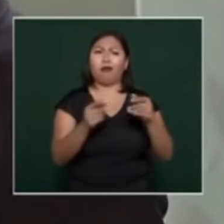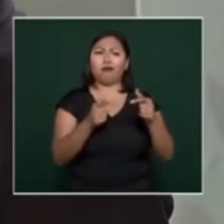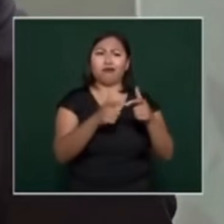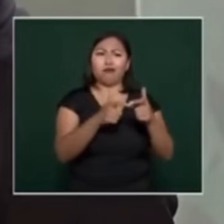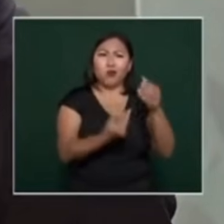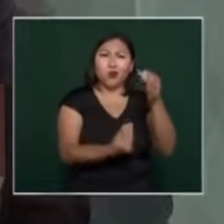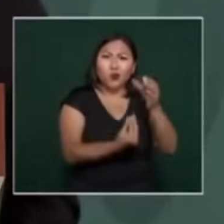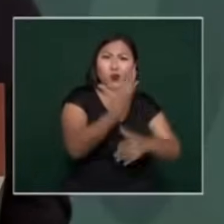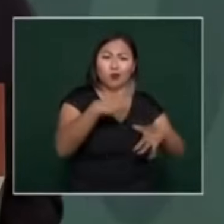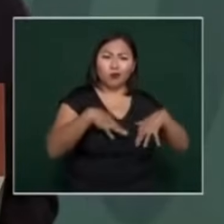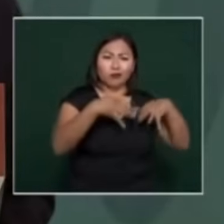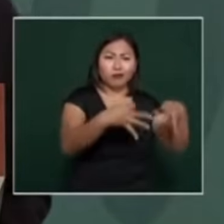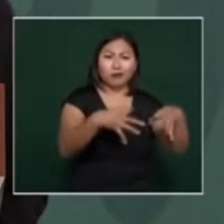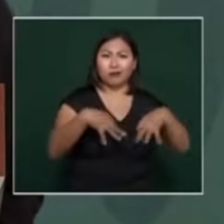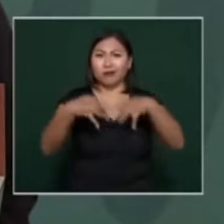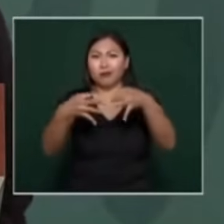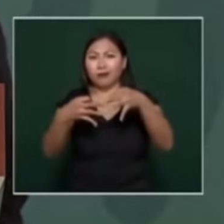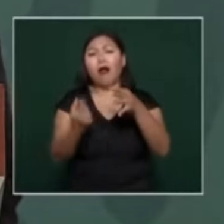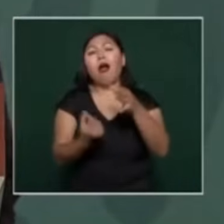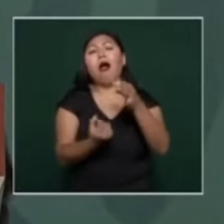mucho personal